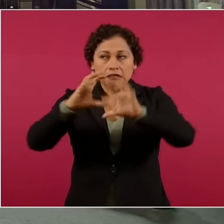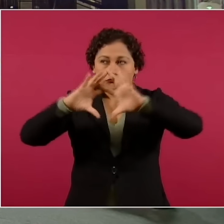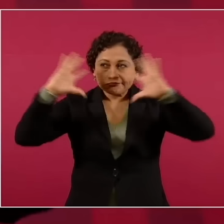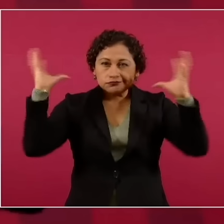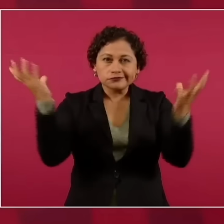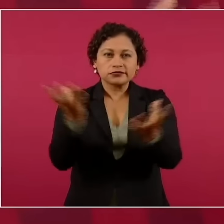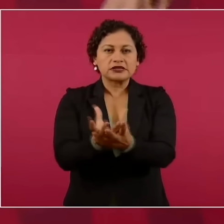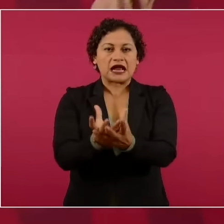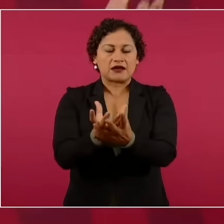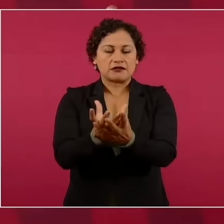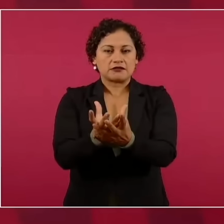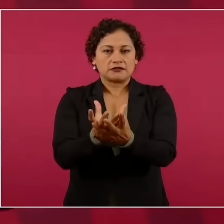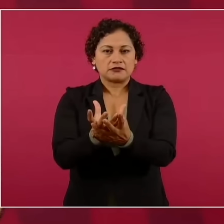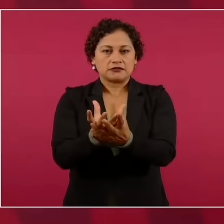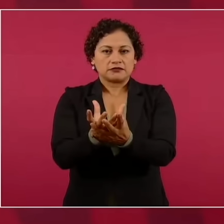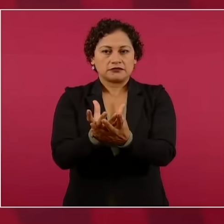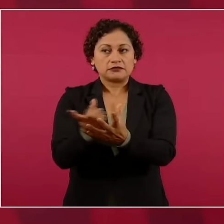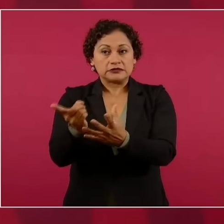No,